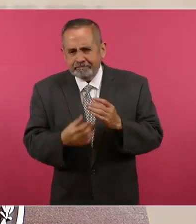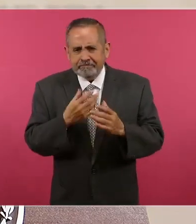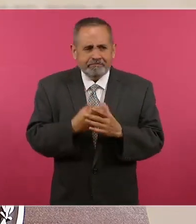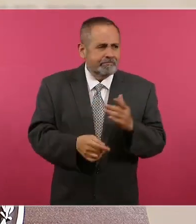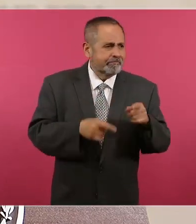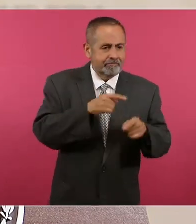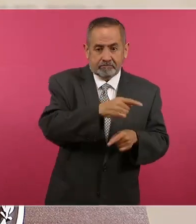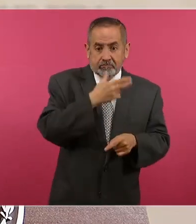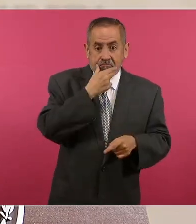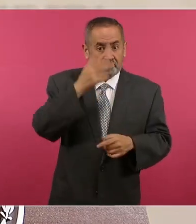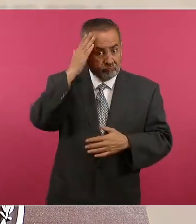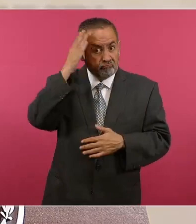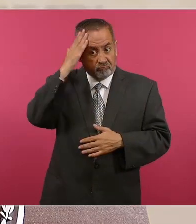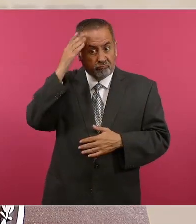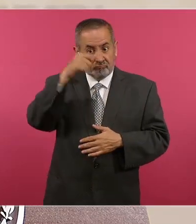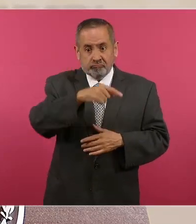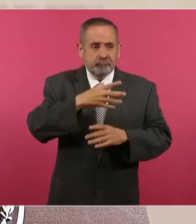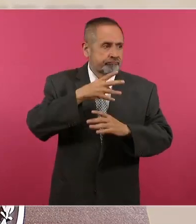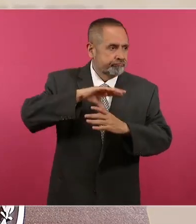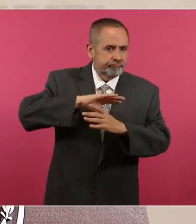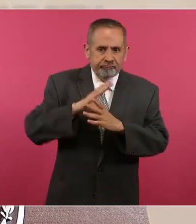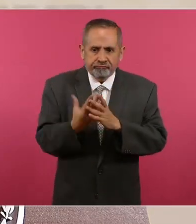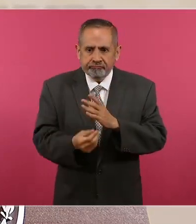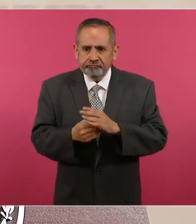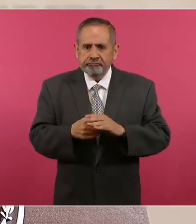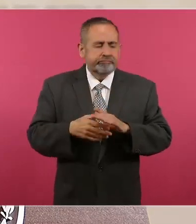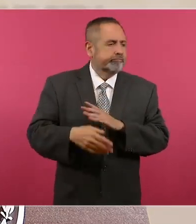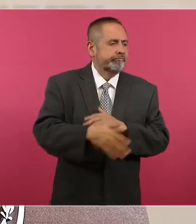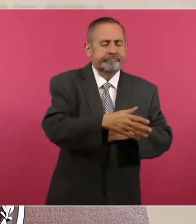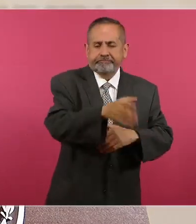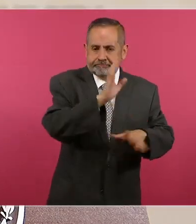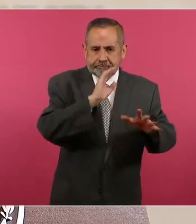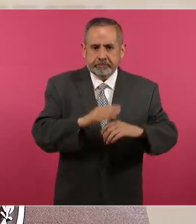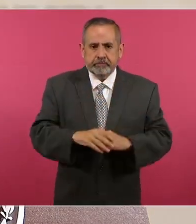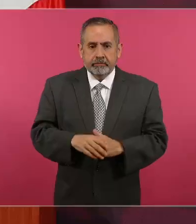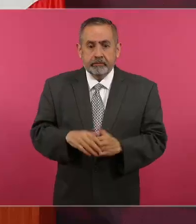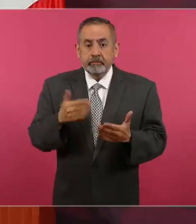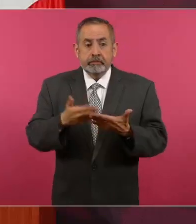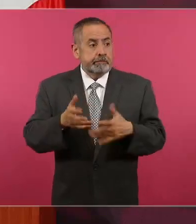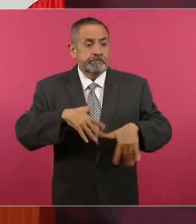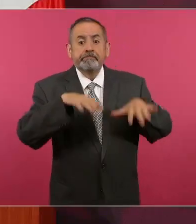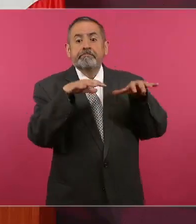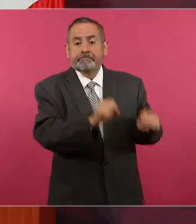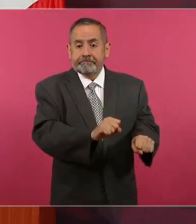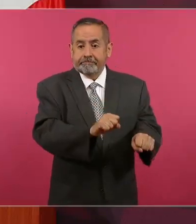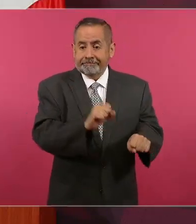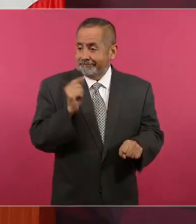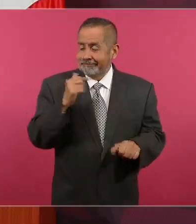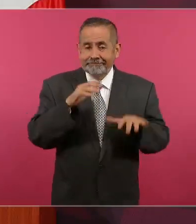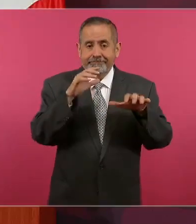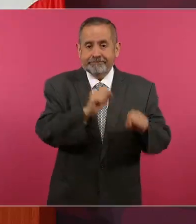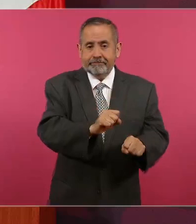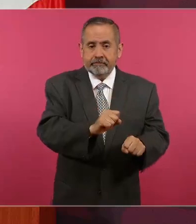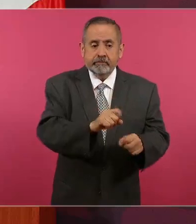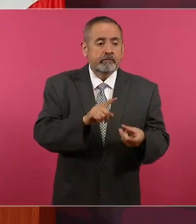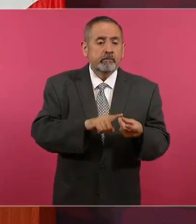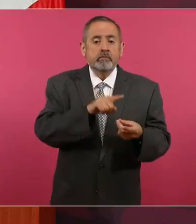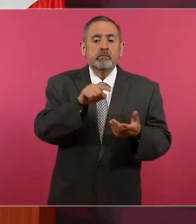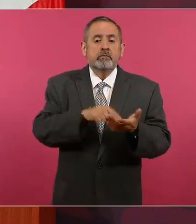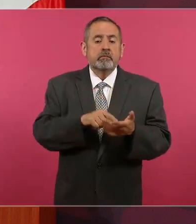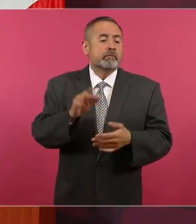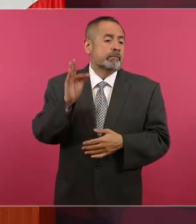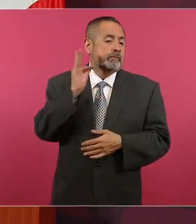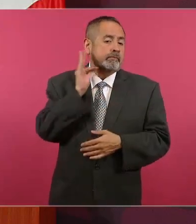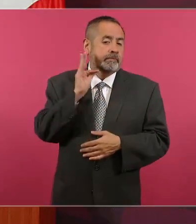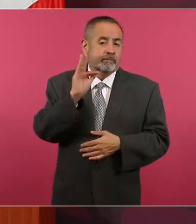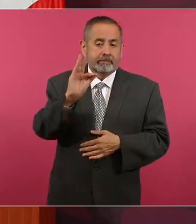estaba prófugo el señor, y ahora lo detuvieron. Pero fue la Fiscalía